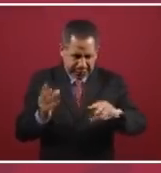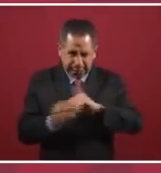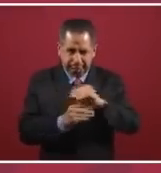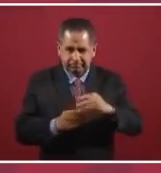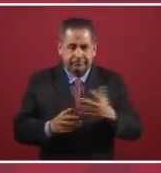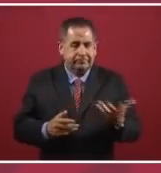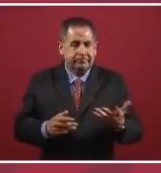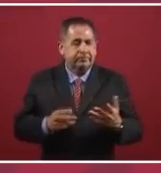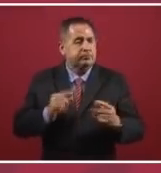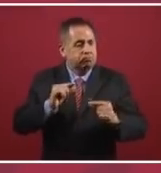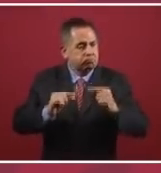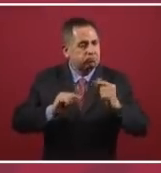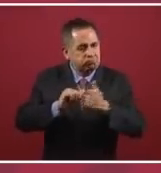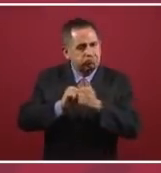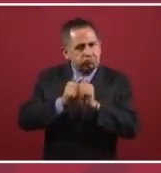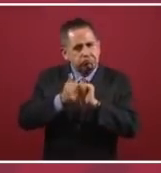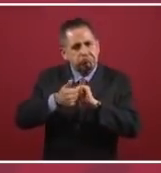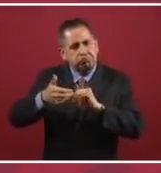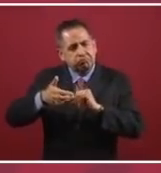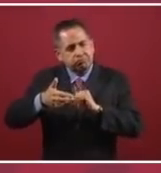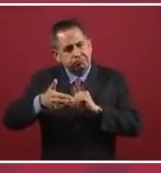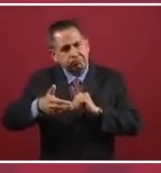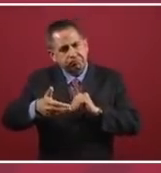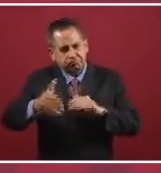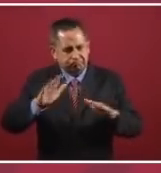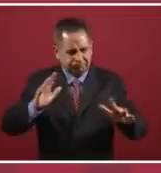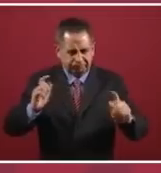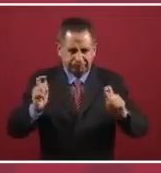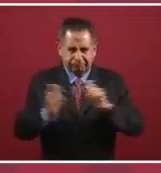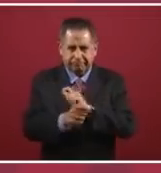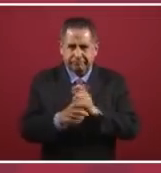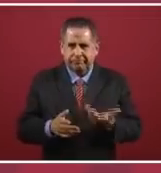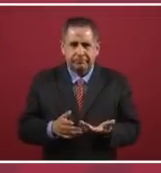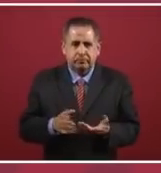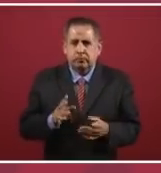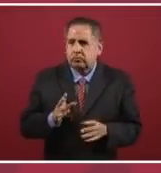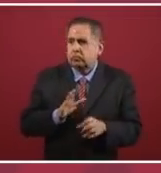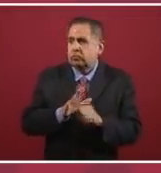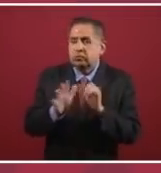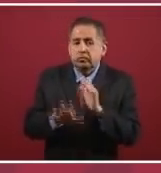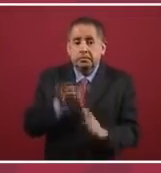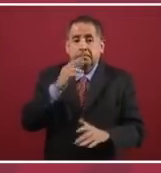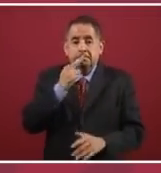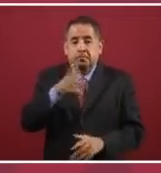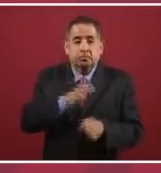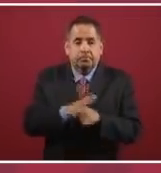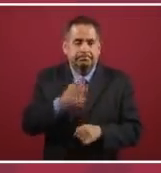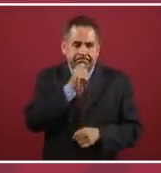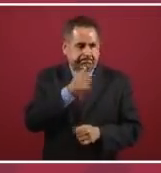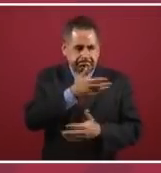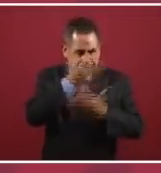Esto se tiene que ir dando poco a poco. No hay receta.